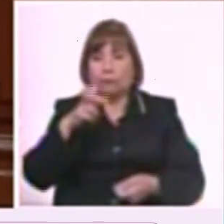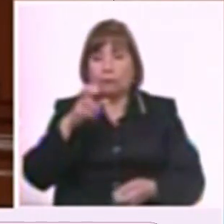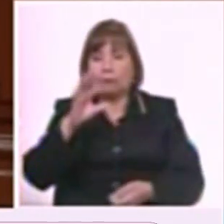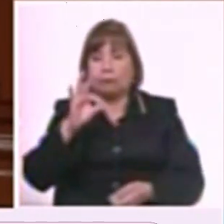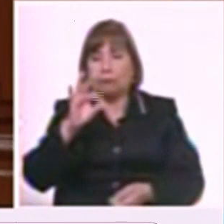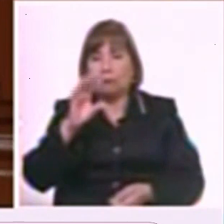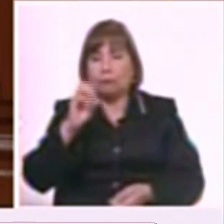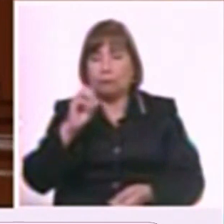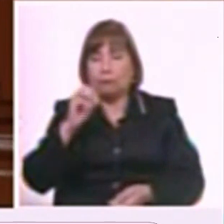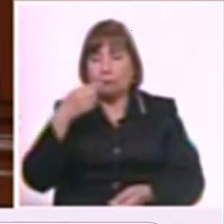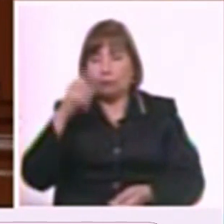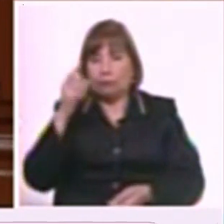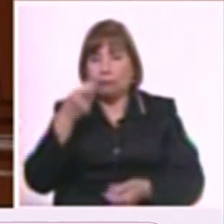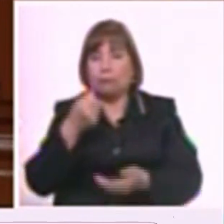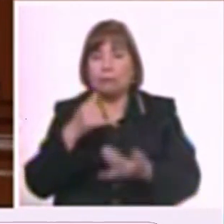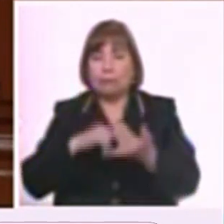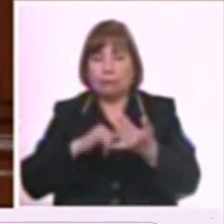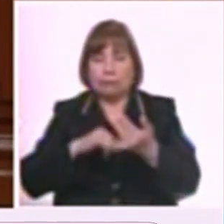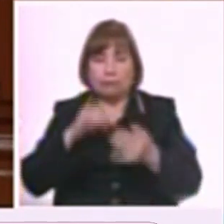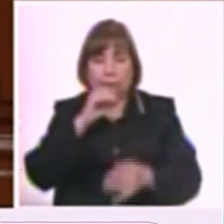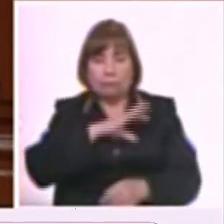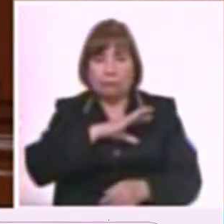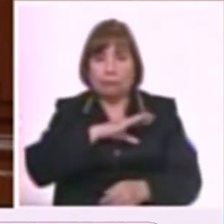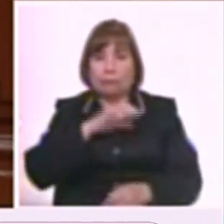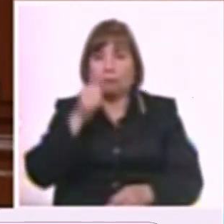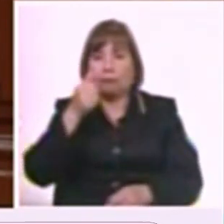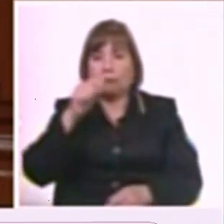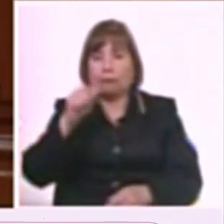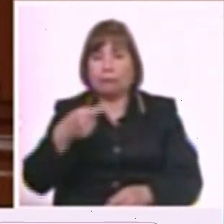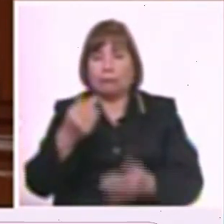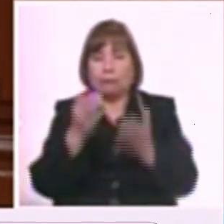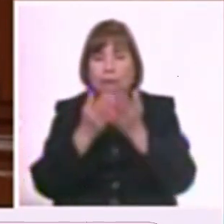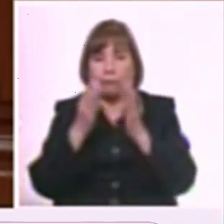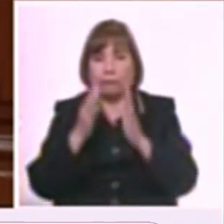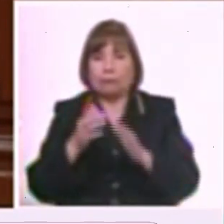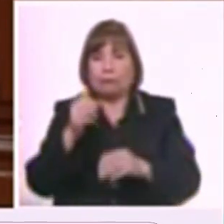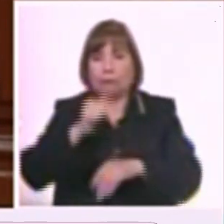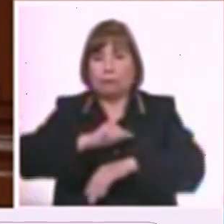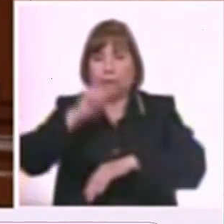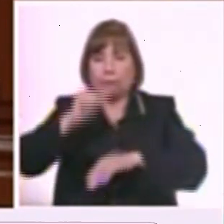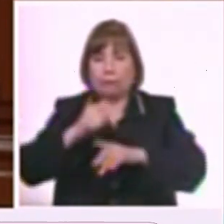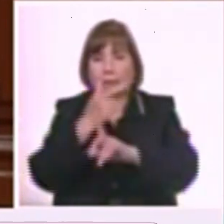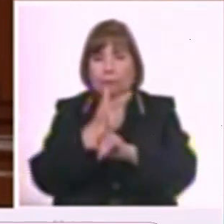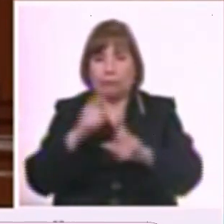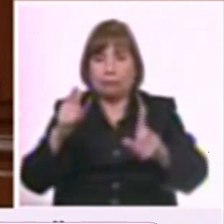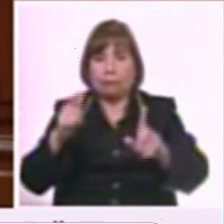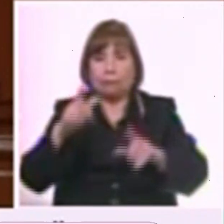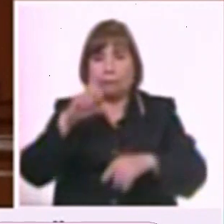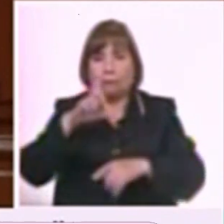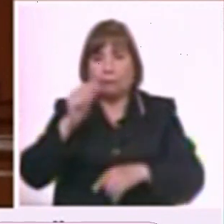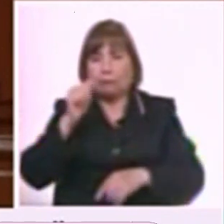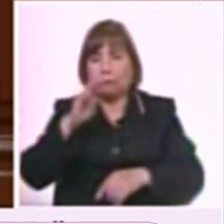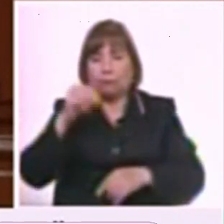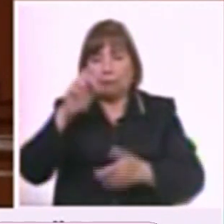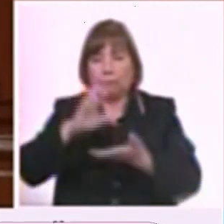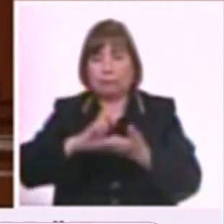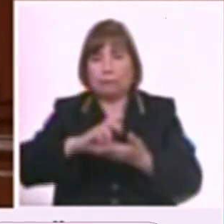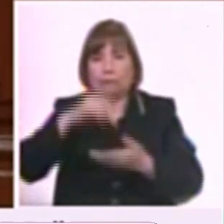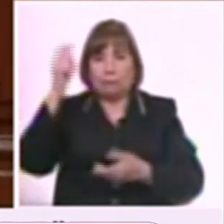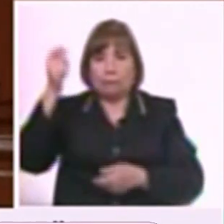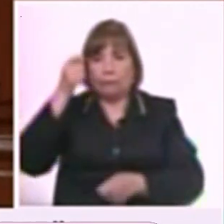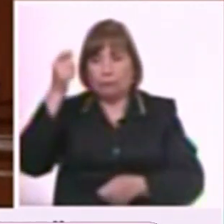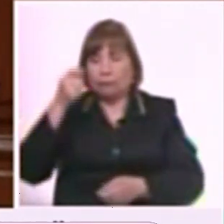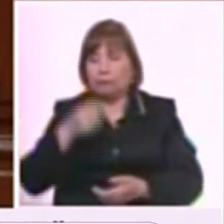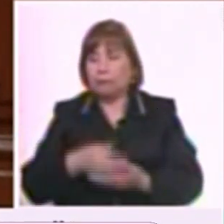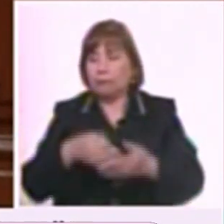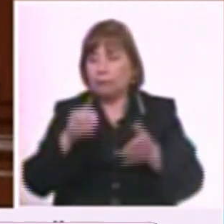PRONIET intervendrá 42 instituciones educativas para mejorar las condiciones de enseñanza-aprendizaje de 40.000 alumnos, con una